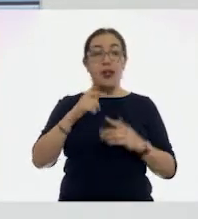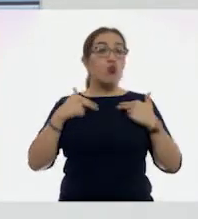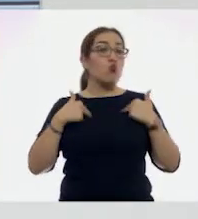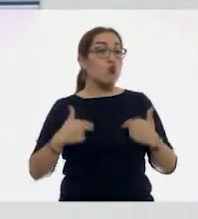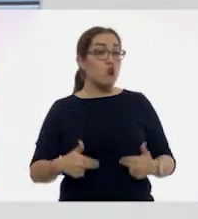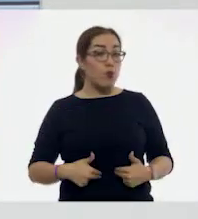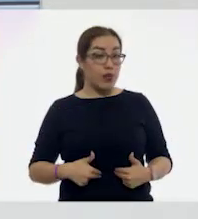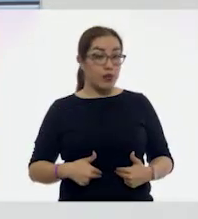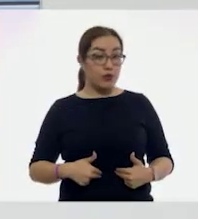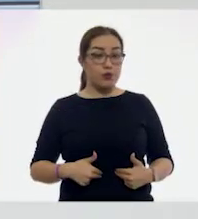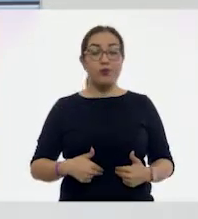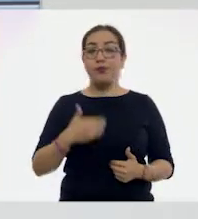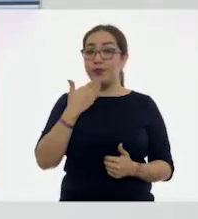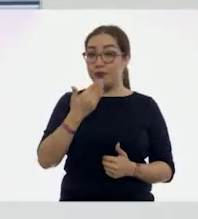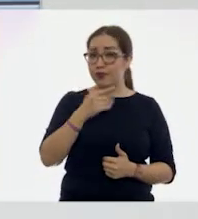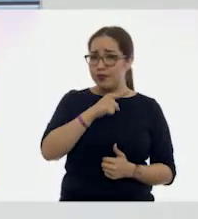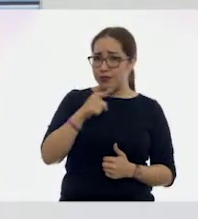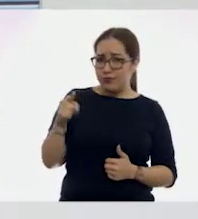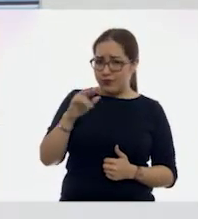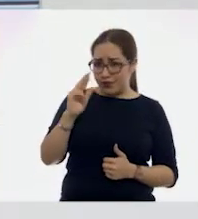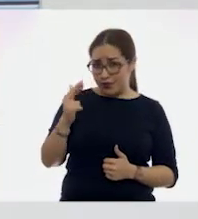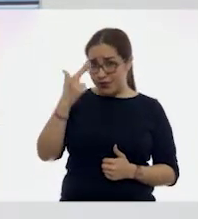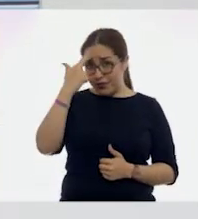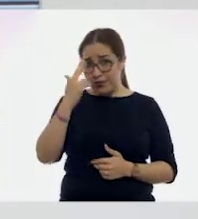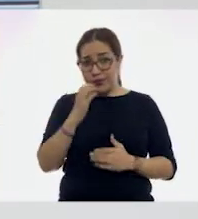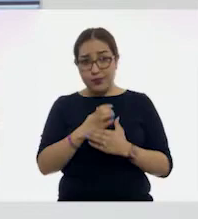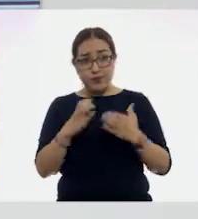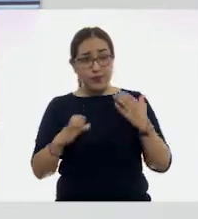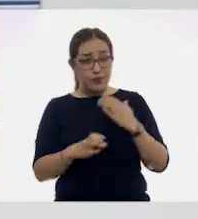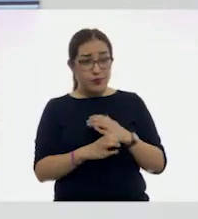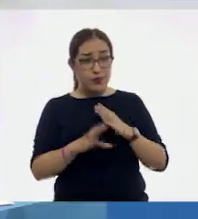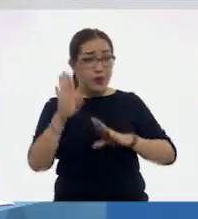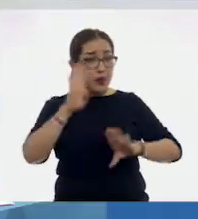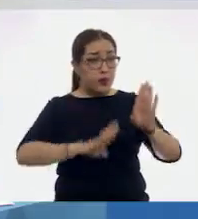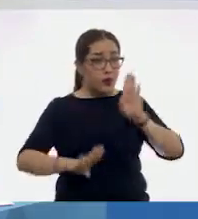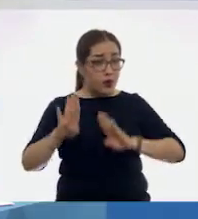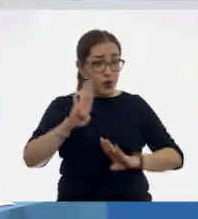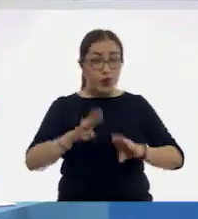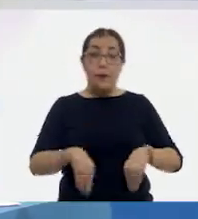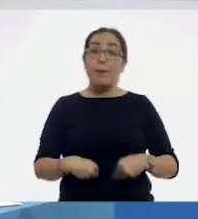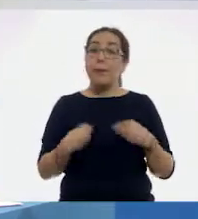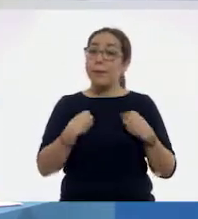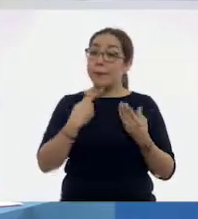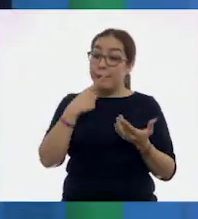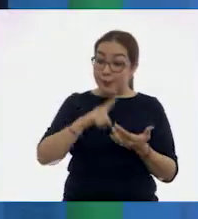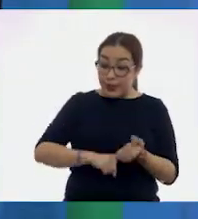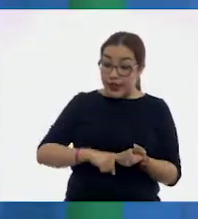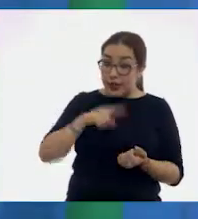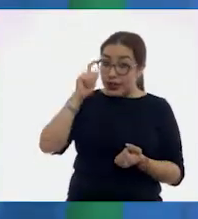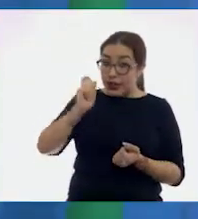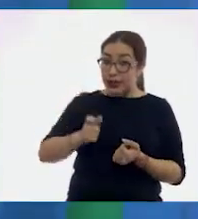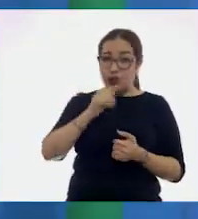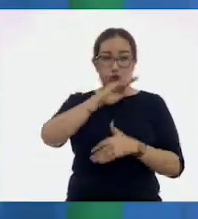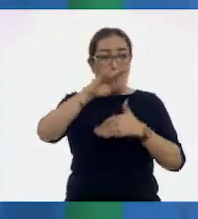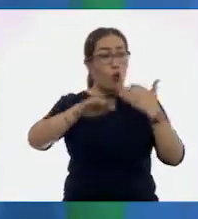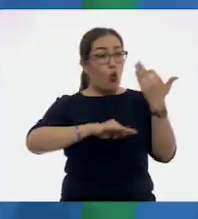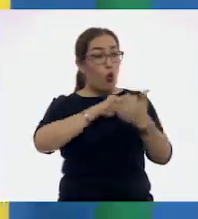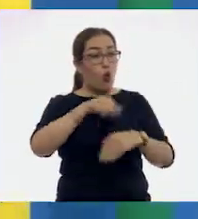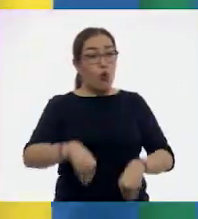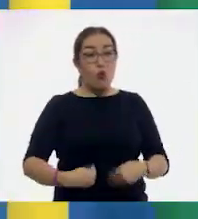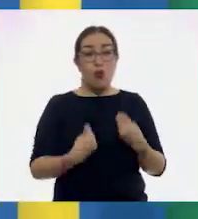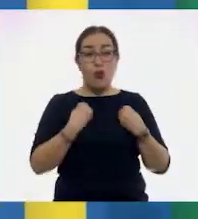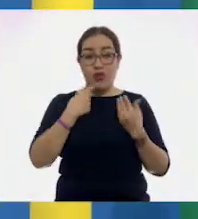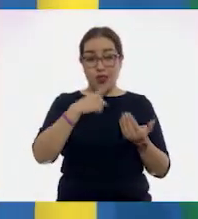humanos. Entonces está. recordemos que los factores biológicos, o también llamados factores bióticos, son los seres vivos. Yo voy a